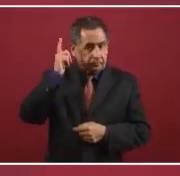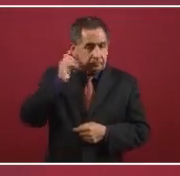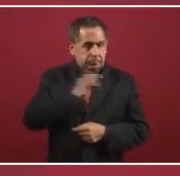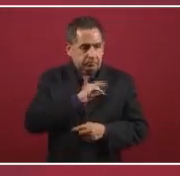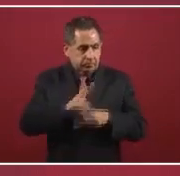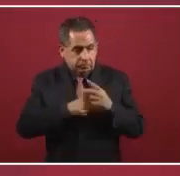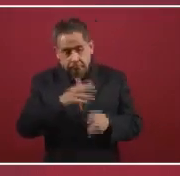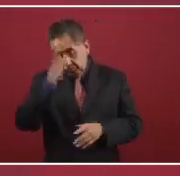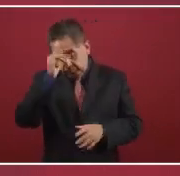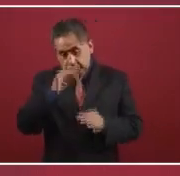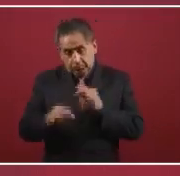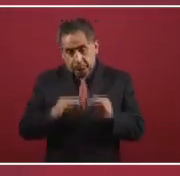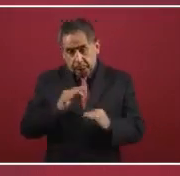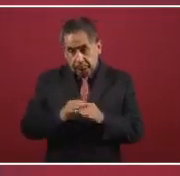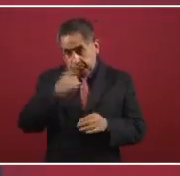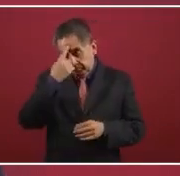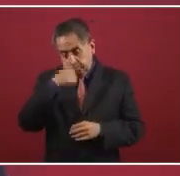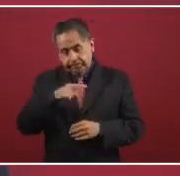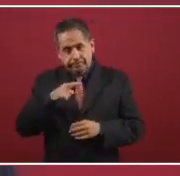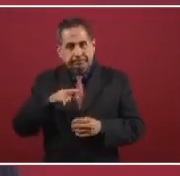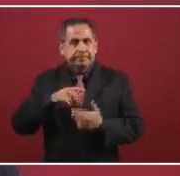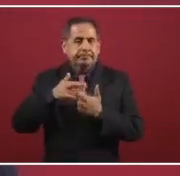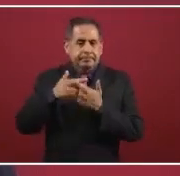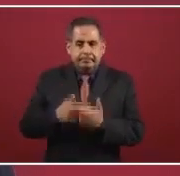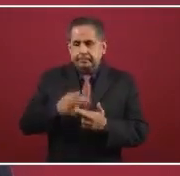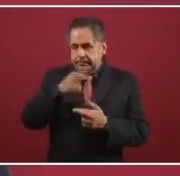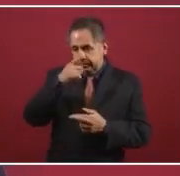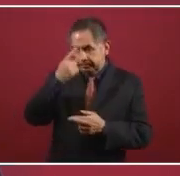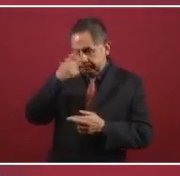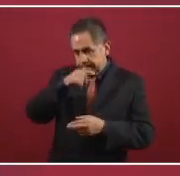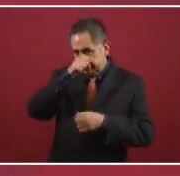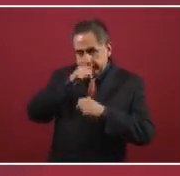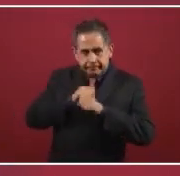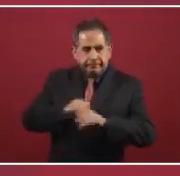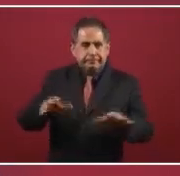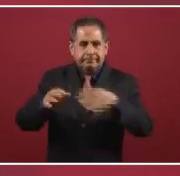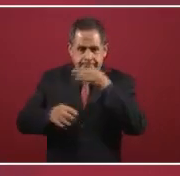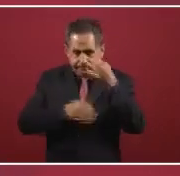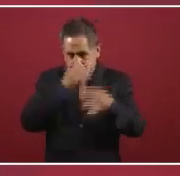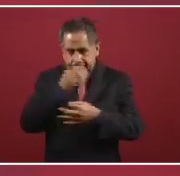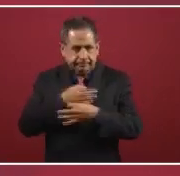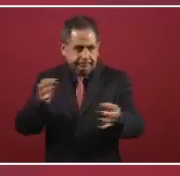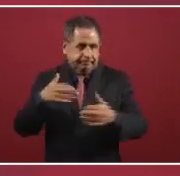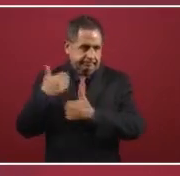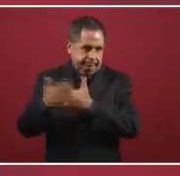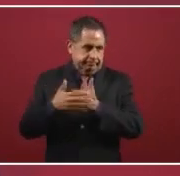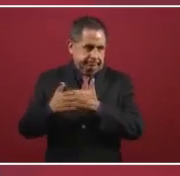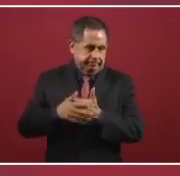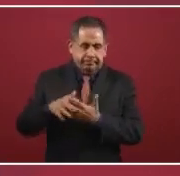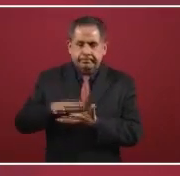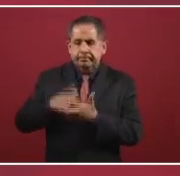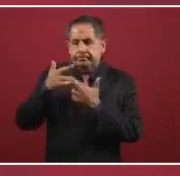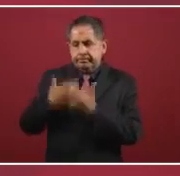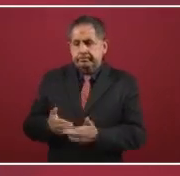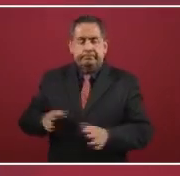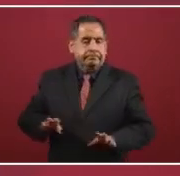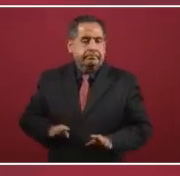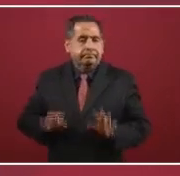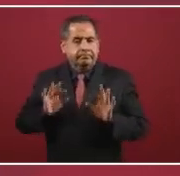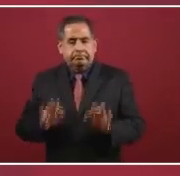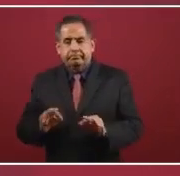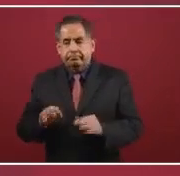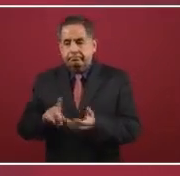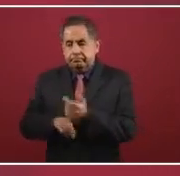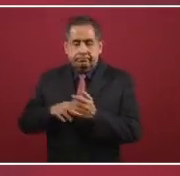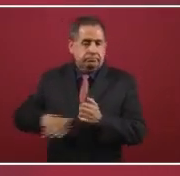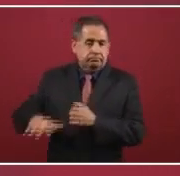un acuerdo para que el monto o la cantidad se les pueda informar al final y pueda ser mayor y de mayor beneficio y de